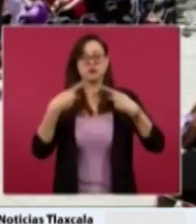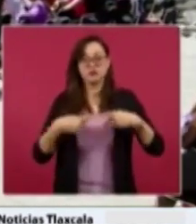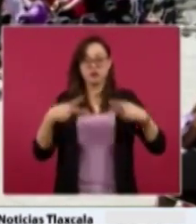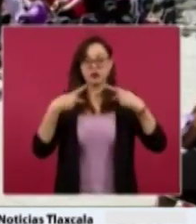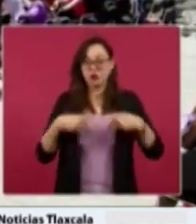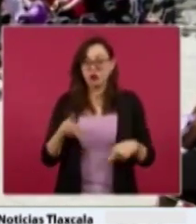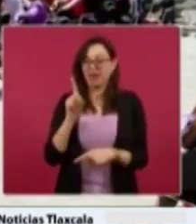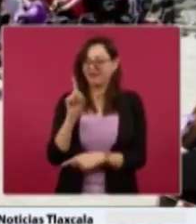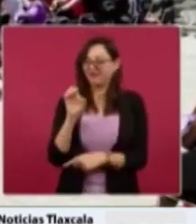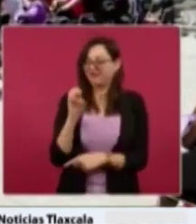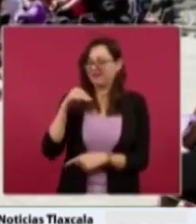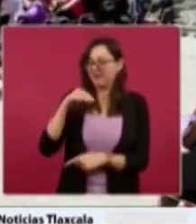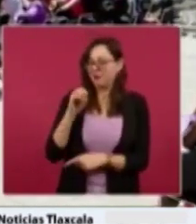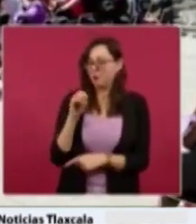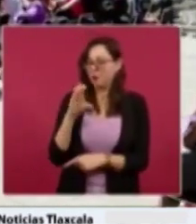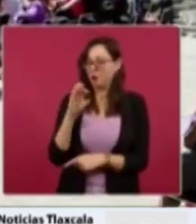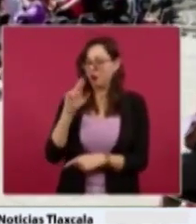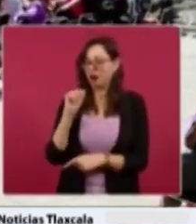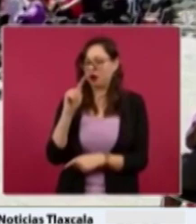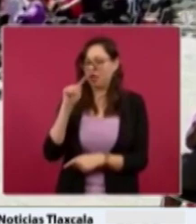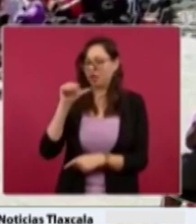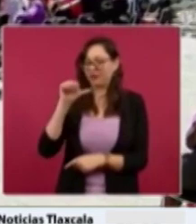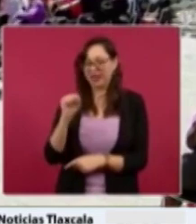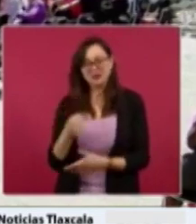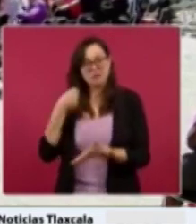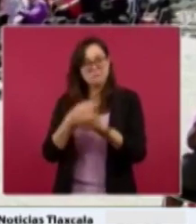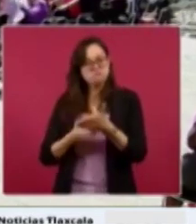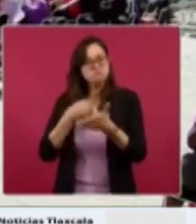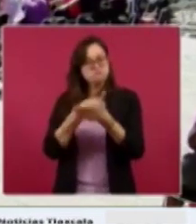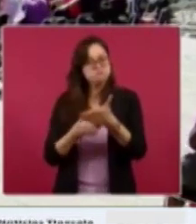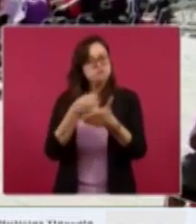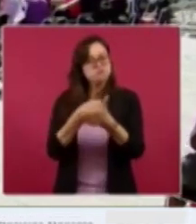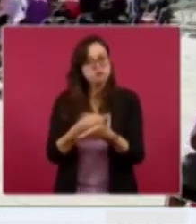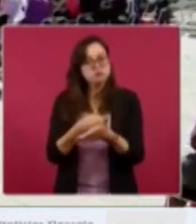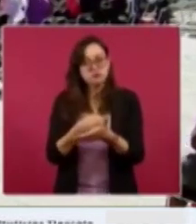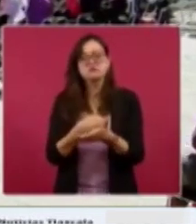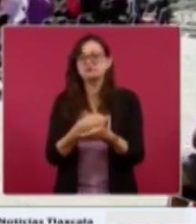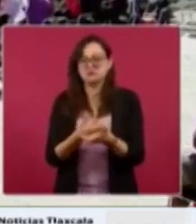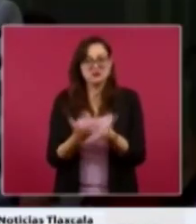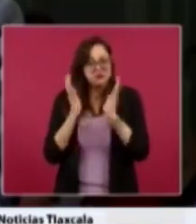Y ahora lo que tenemos que